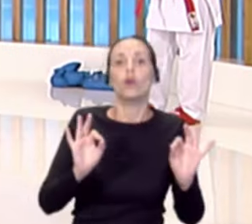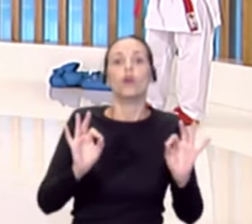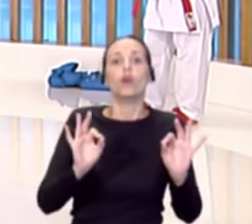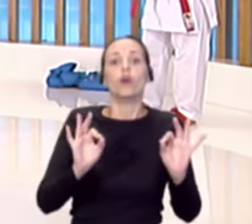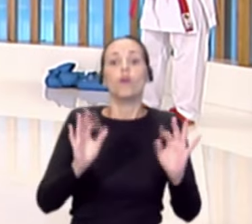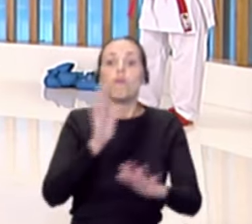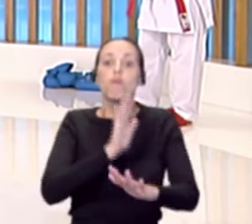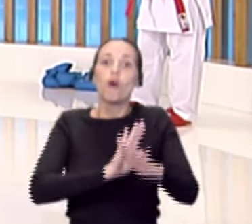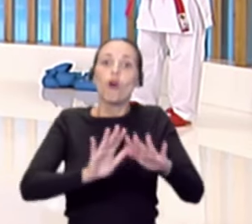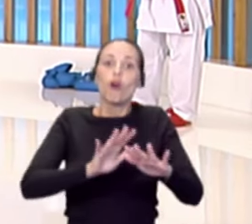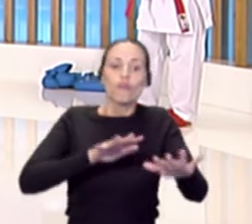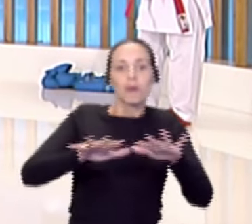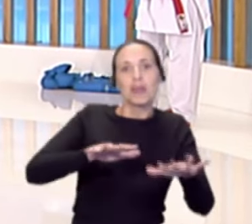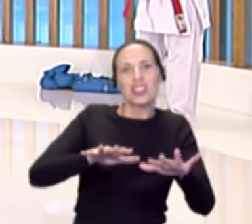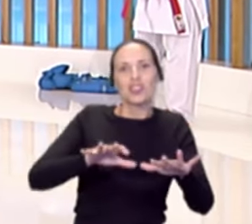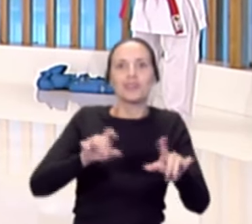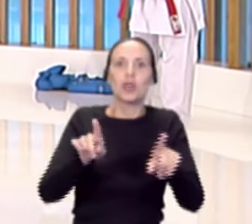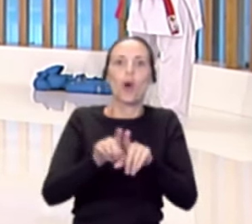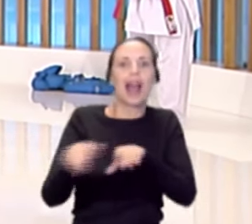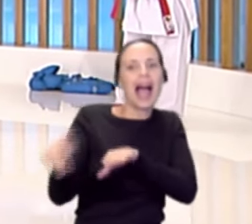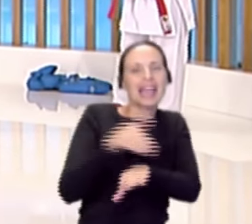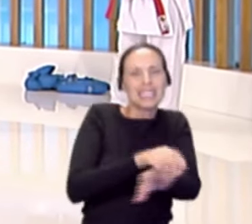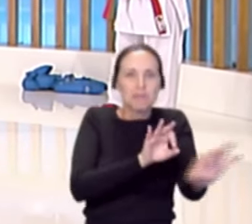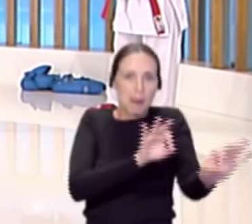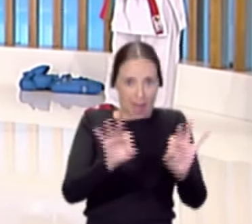kata son movimientos preestablecidos ya.